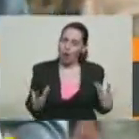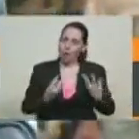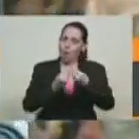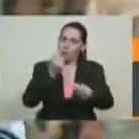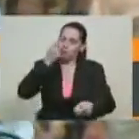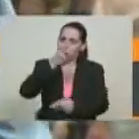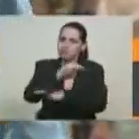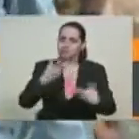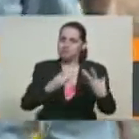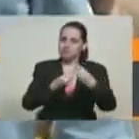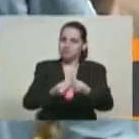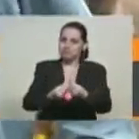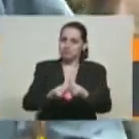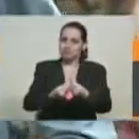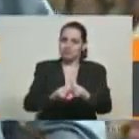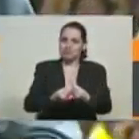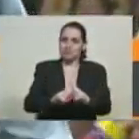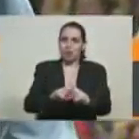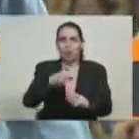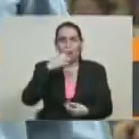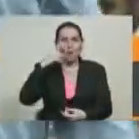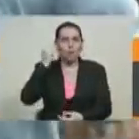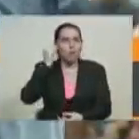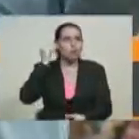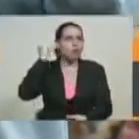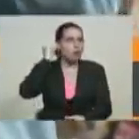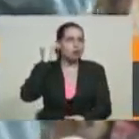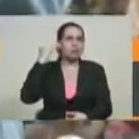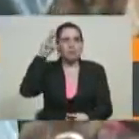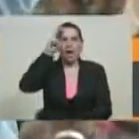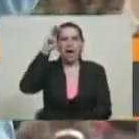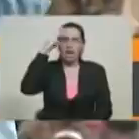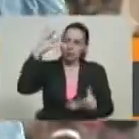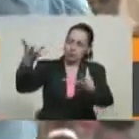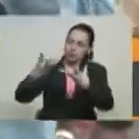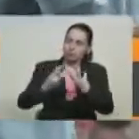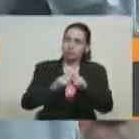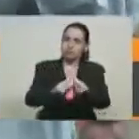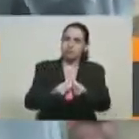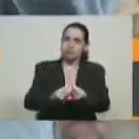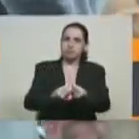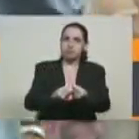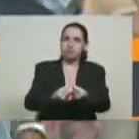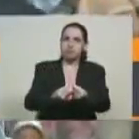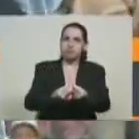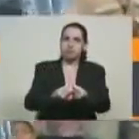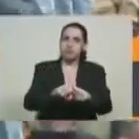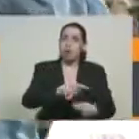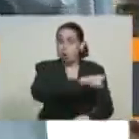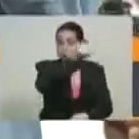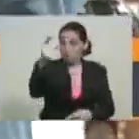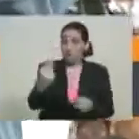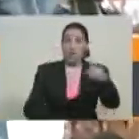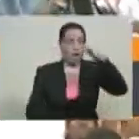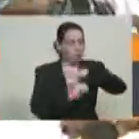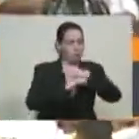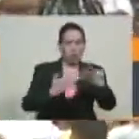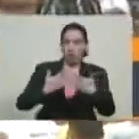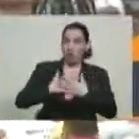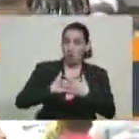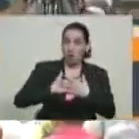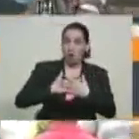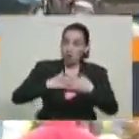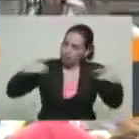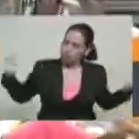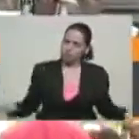dejen solo, mujeres. No me dejen solo, maestros y maestras. ¡Cuento con ustedes! ¡Vamos a